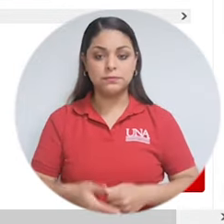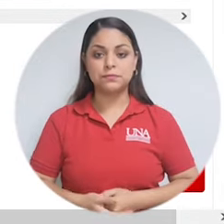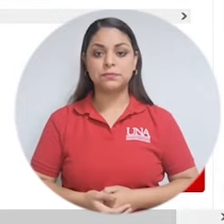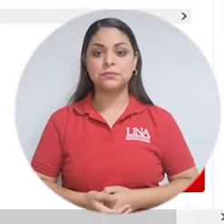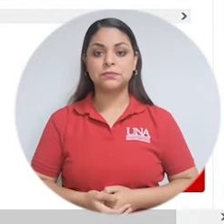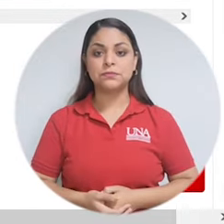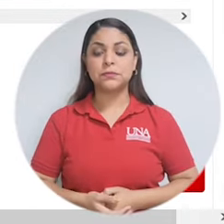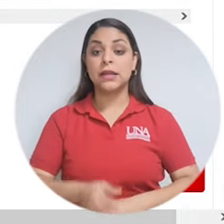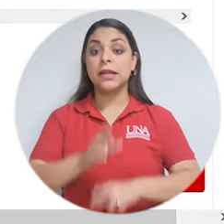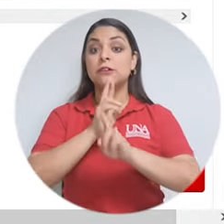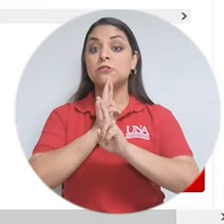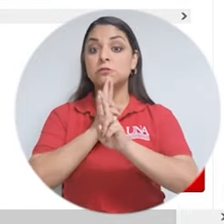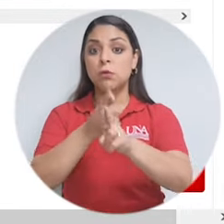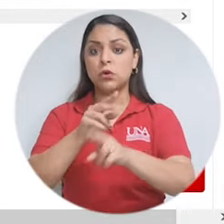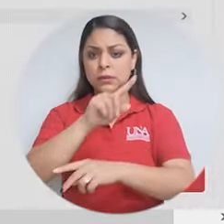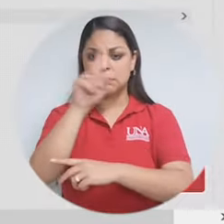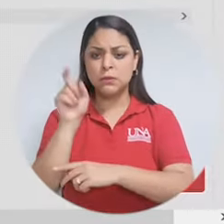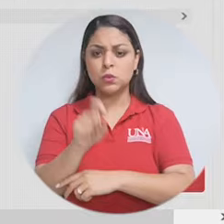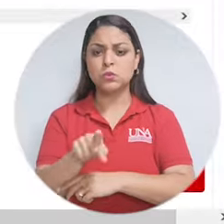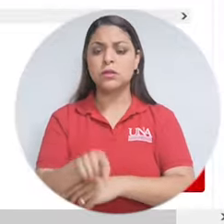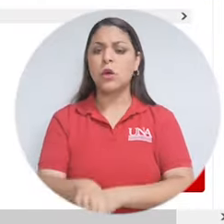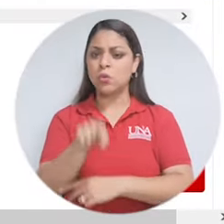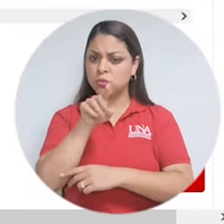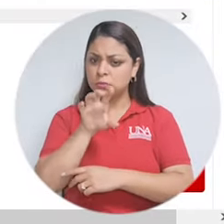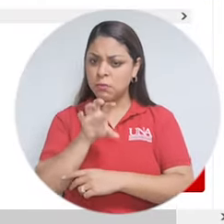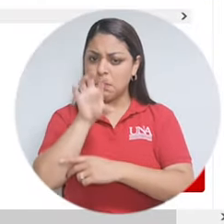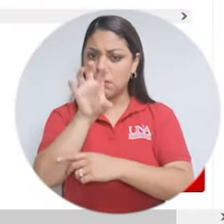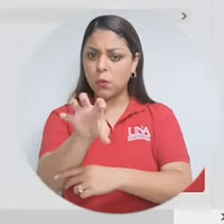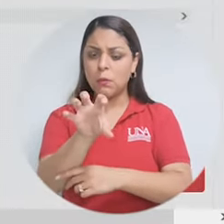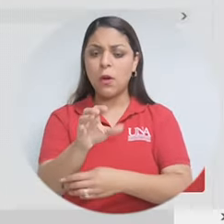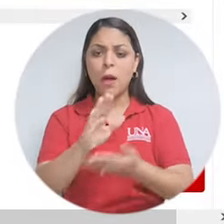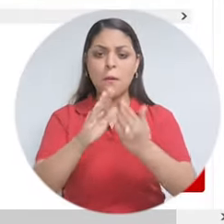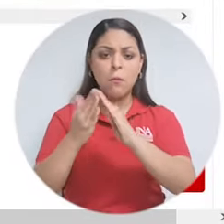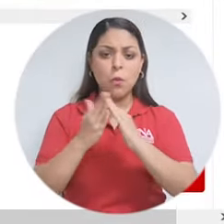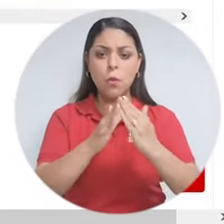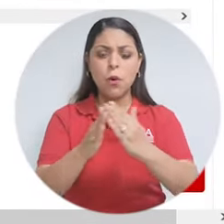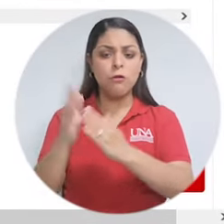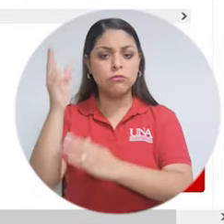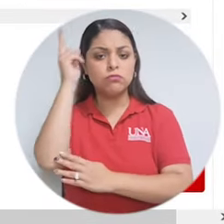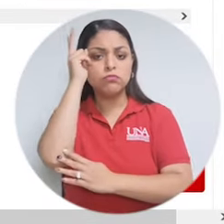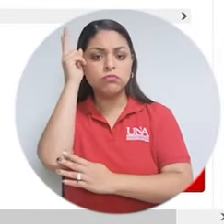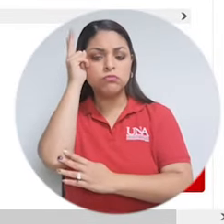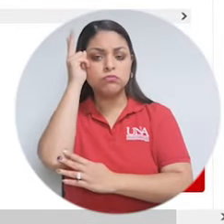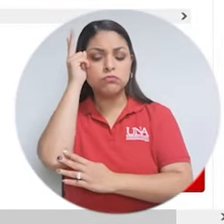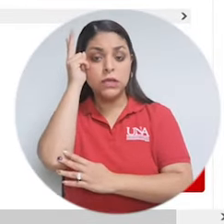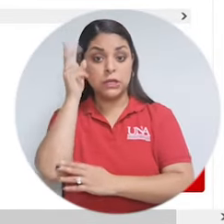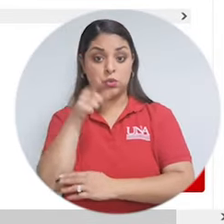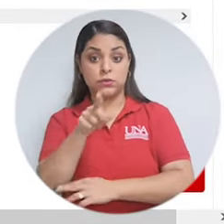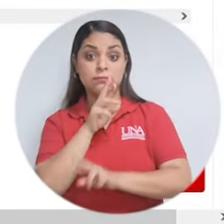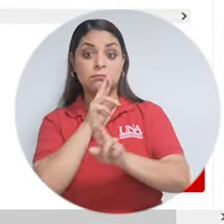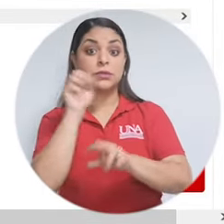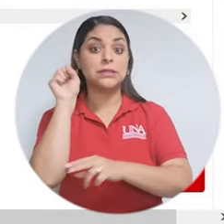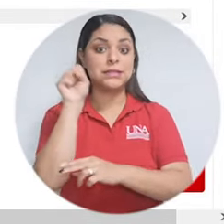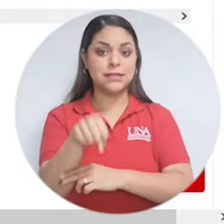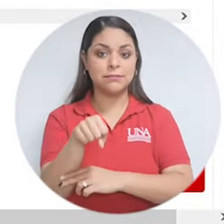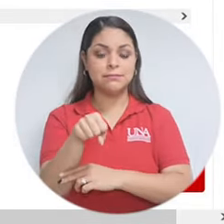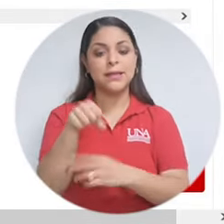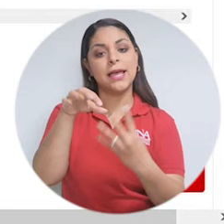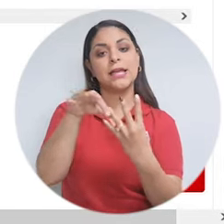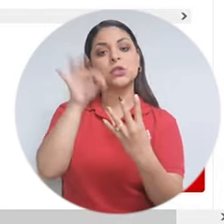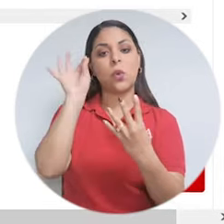Responda a la pregunta de si usted pertenece a un pueblo indígena. Y en el caso que su respuesta sea